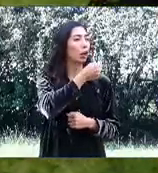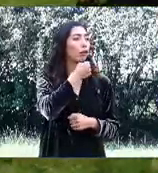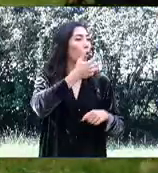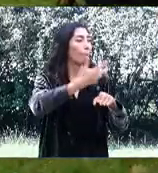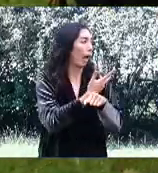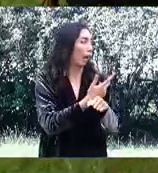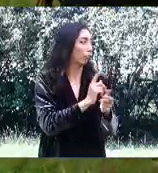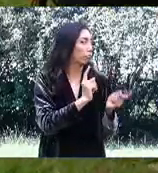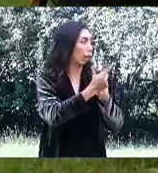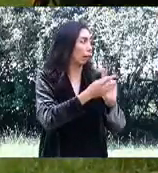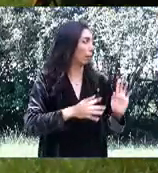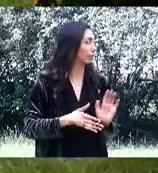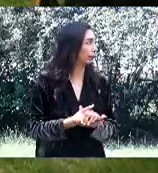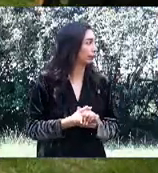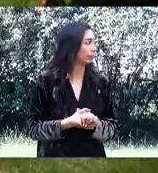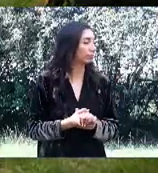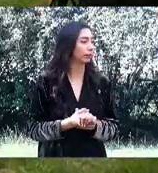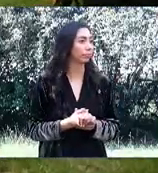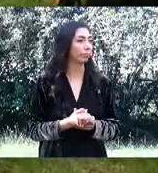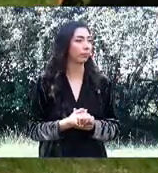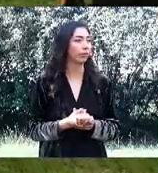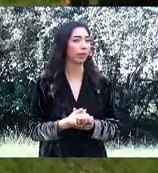aplauso la